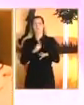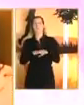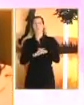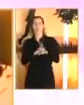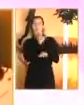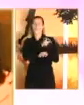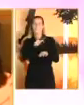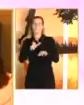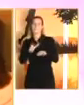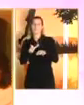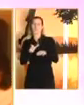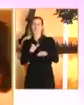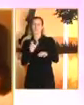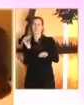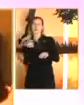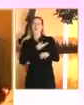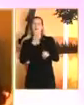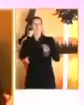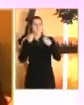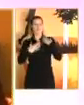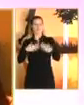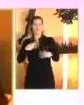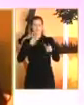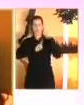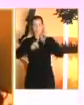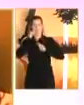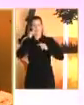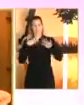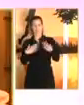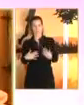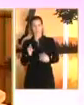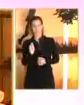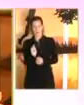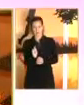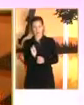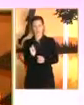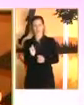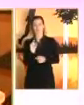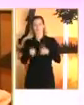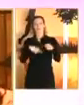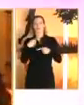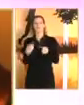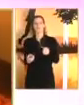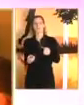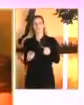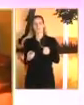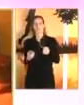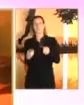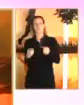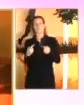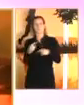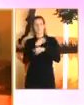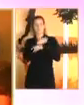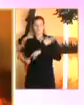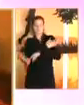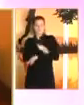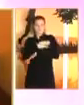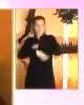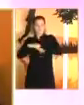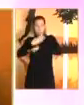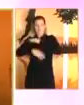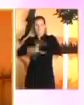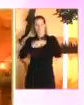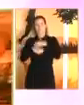cuperosis, telangiectasias, todo eso viene muy bien. Esto después se haría la envoltura, ¿vale?